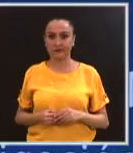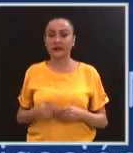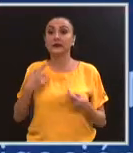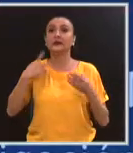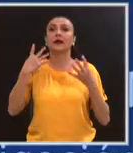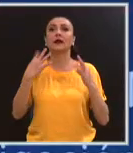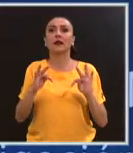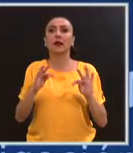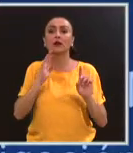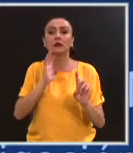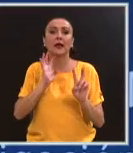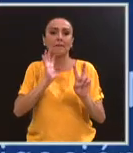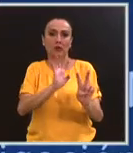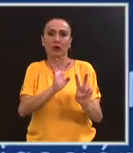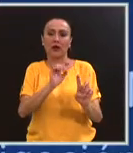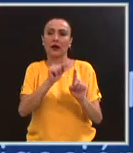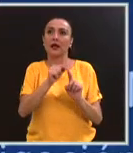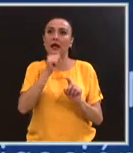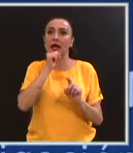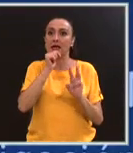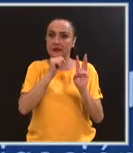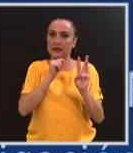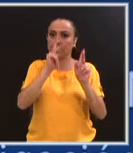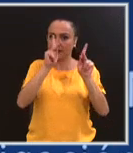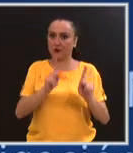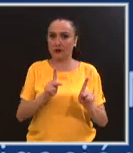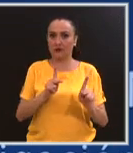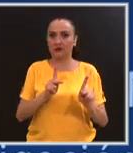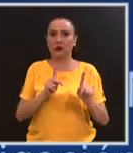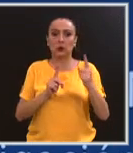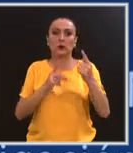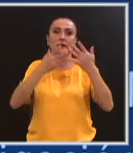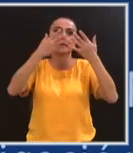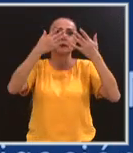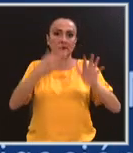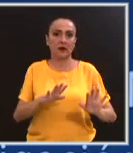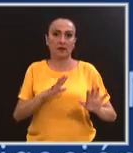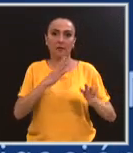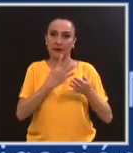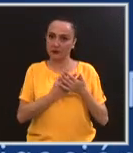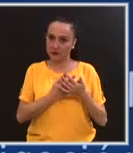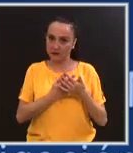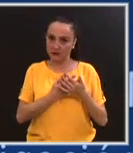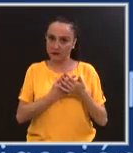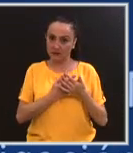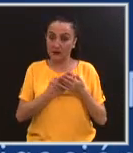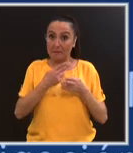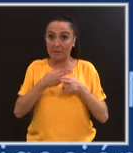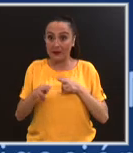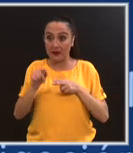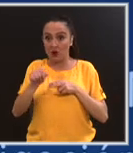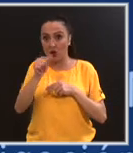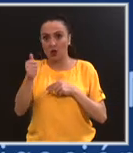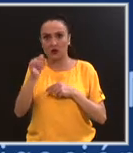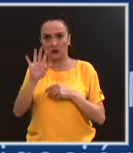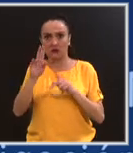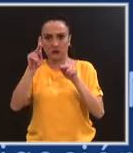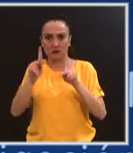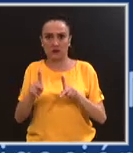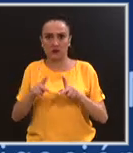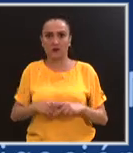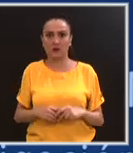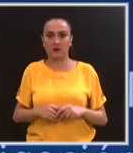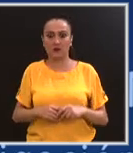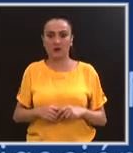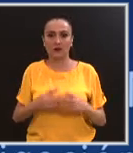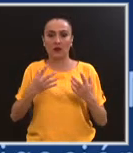intentando imputar en este caso a personas de las cuales una ya está en prisión preventiva mientras que las otras cinco personas pues